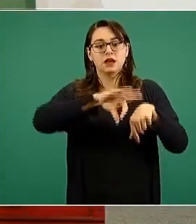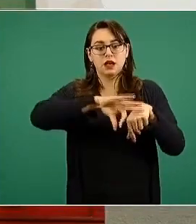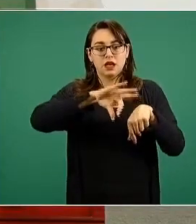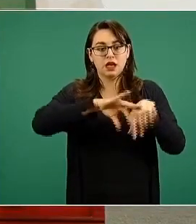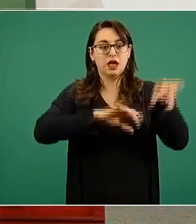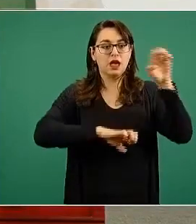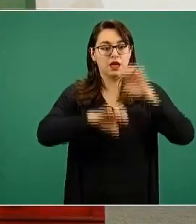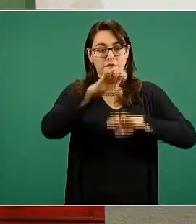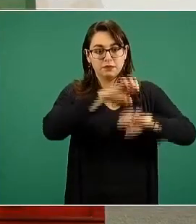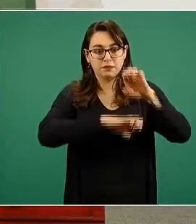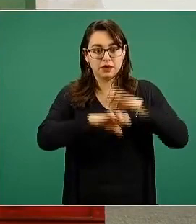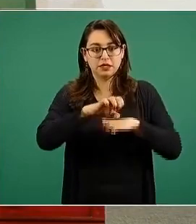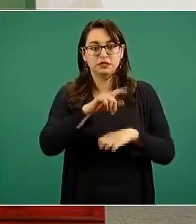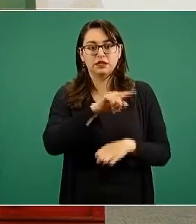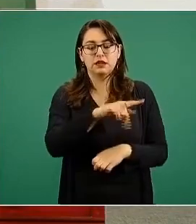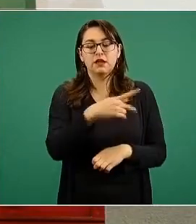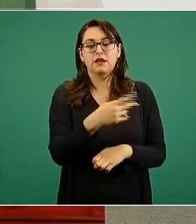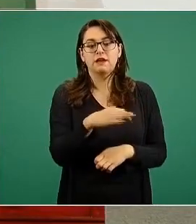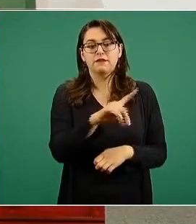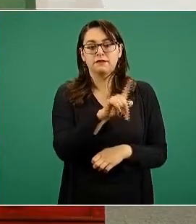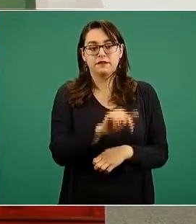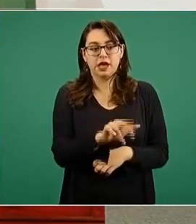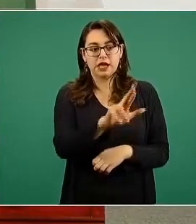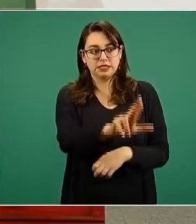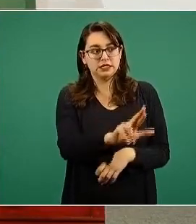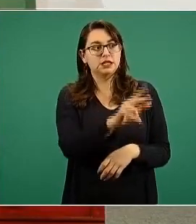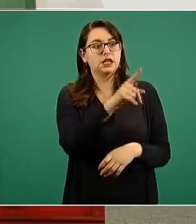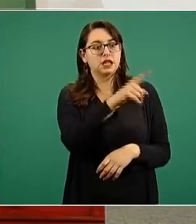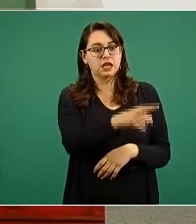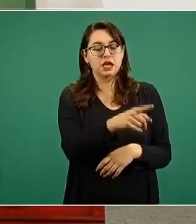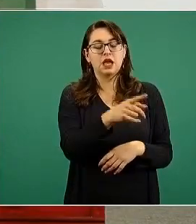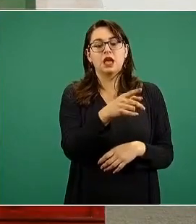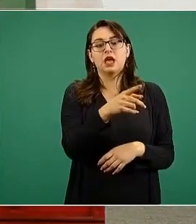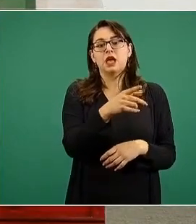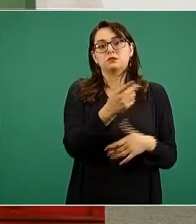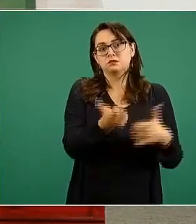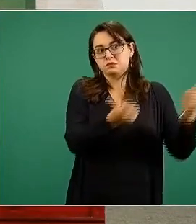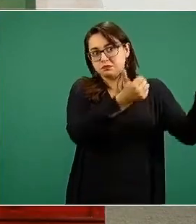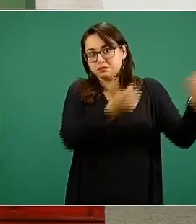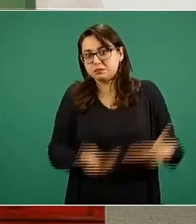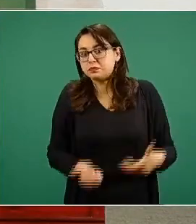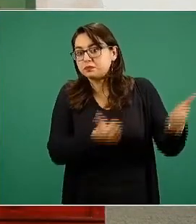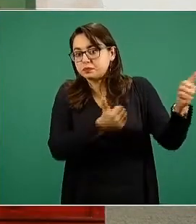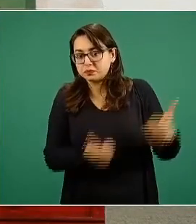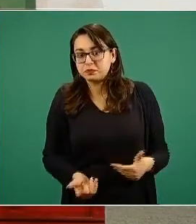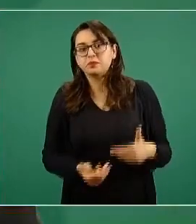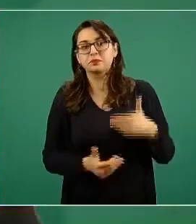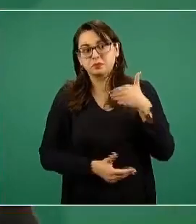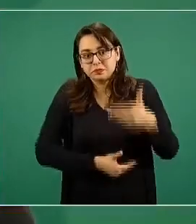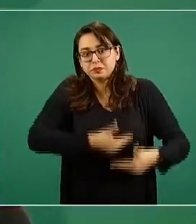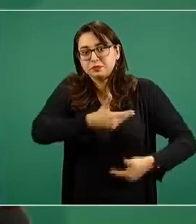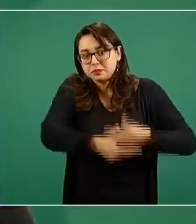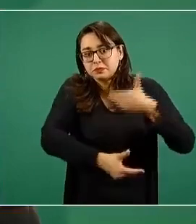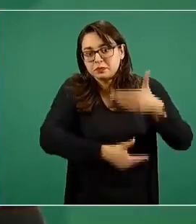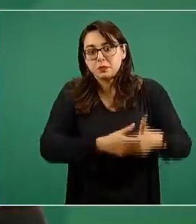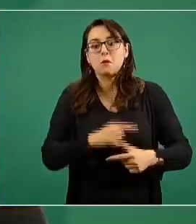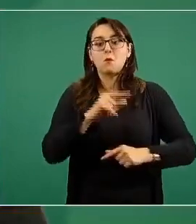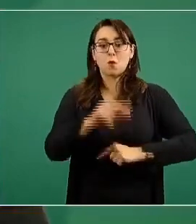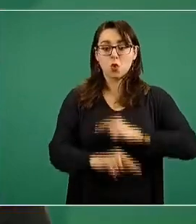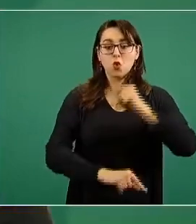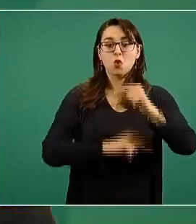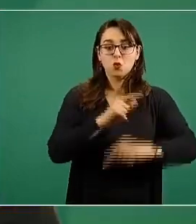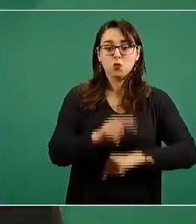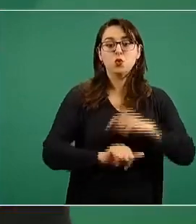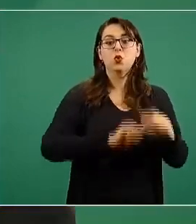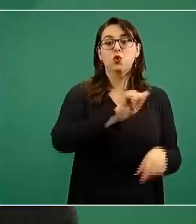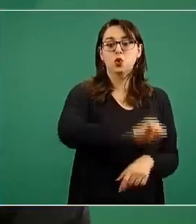que contamos, es la vacuna de Pfizer, BioNTech, y se estará recibiendo paulatinamente